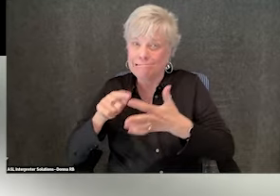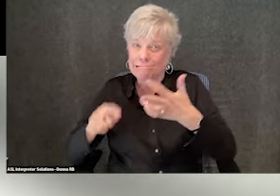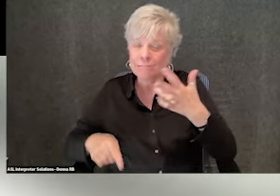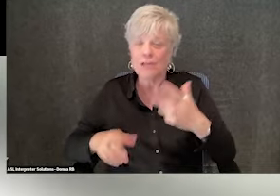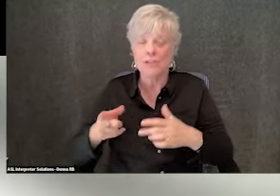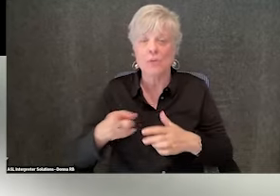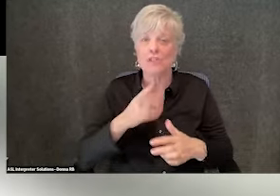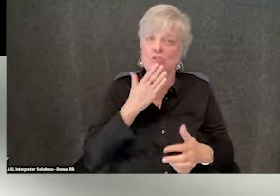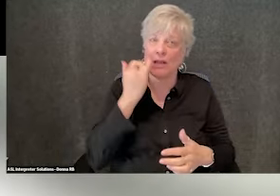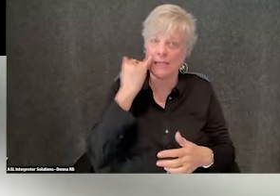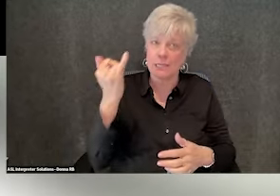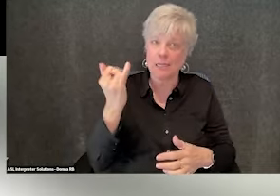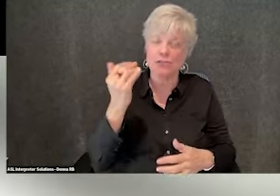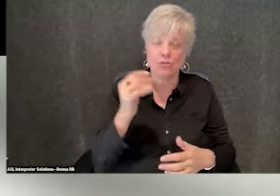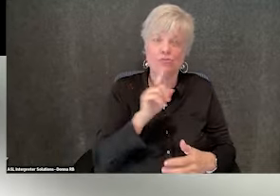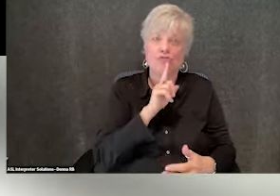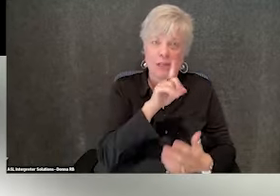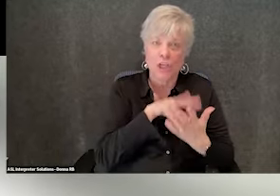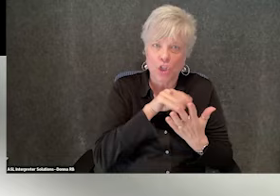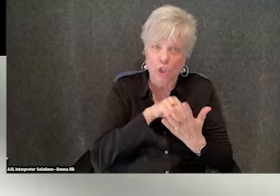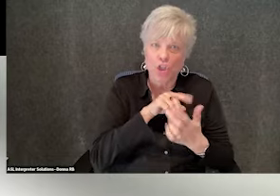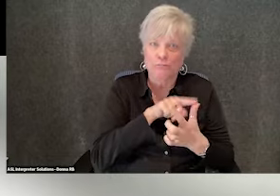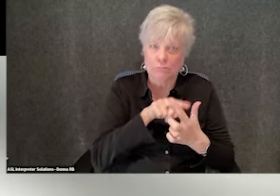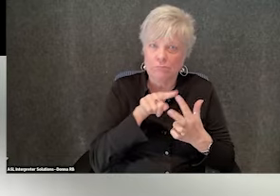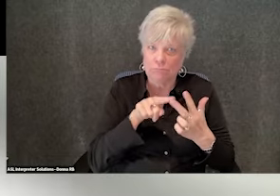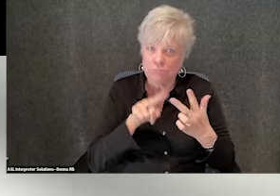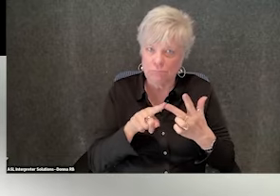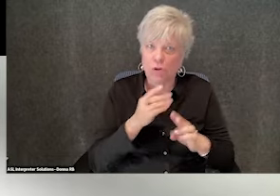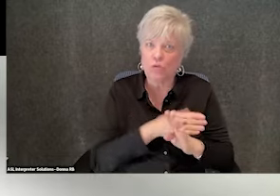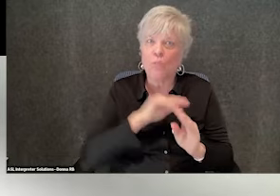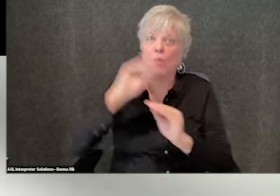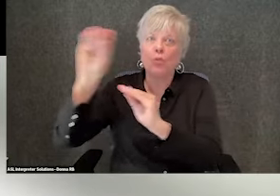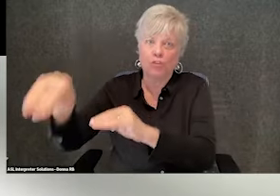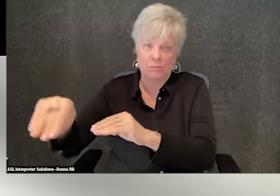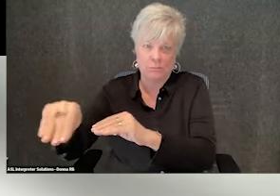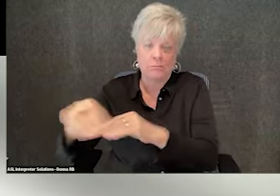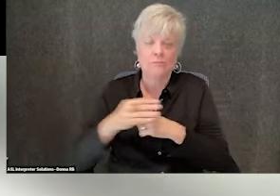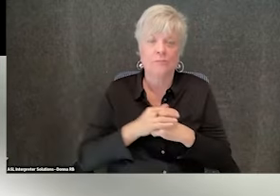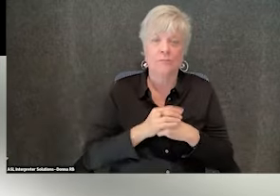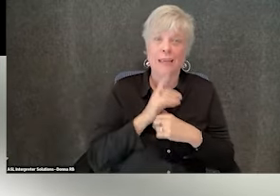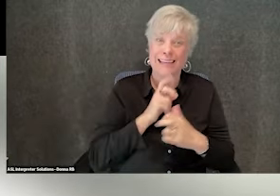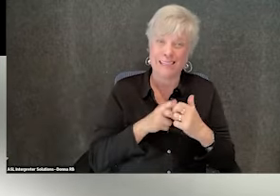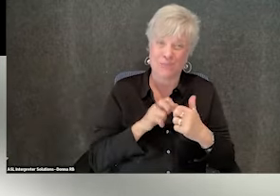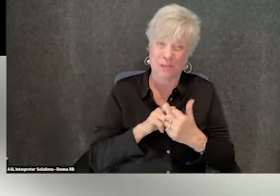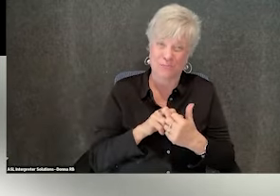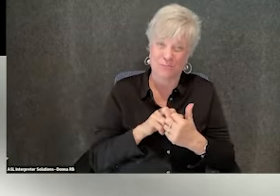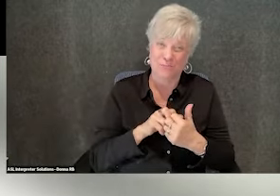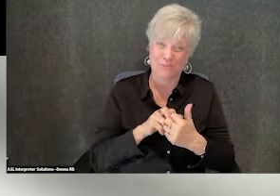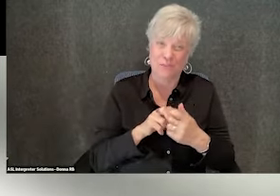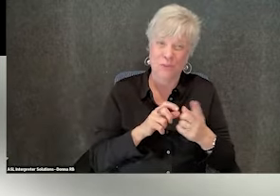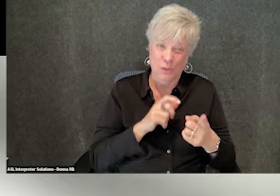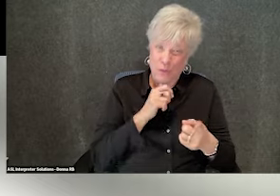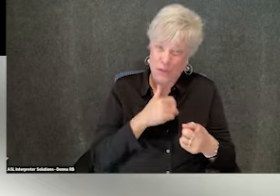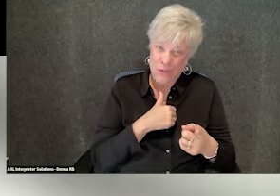Y aún para la autoridad para tomar decisiones, eso conviene, le conviene saber